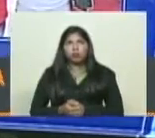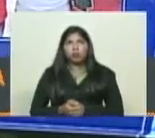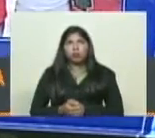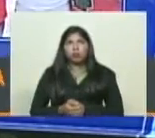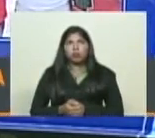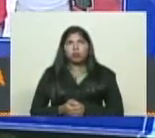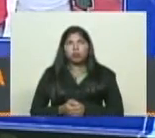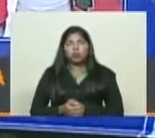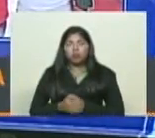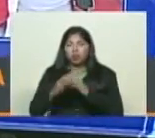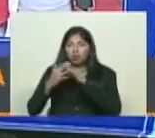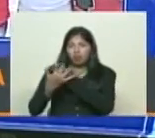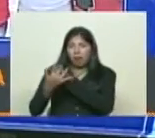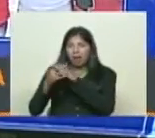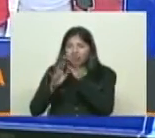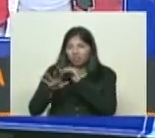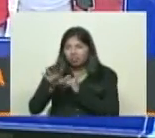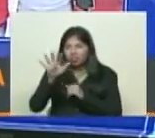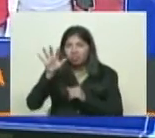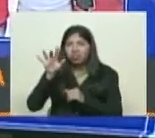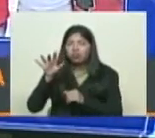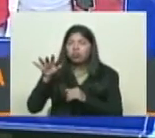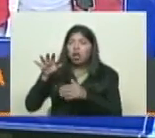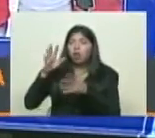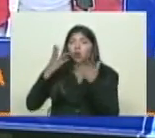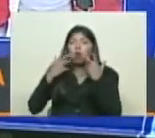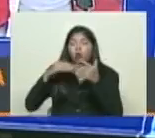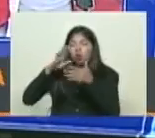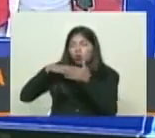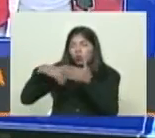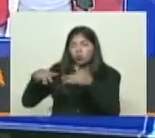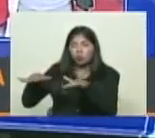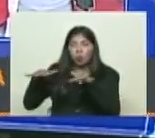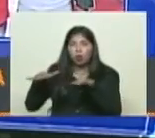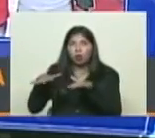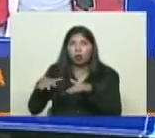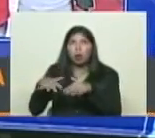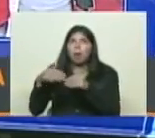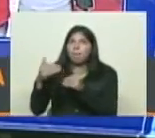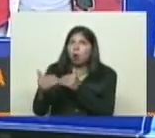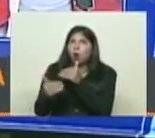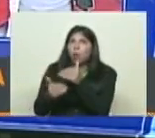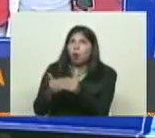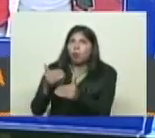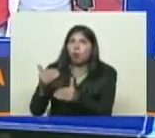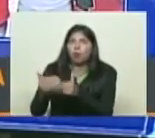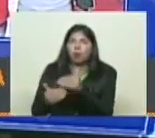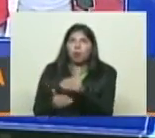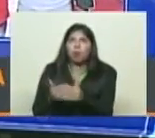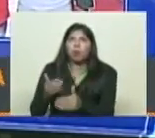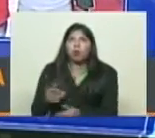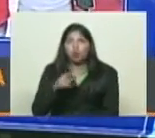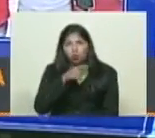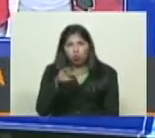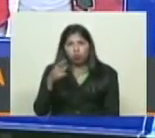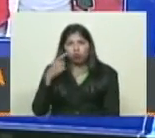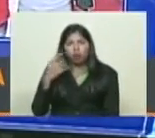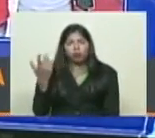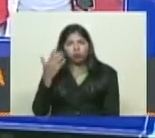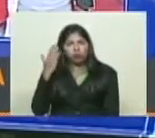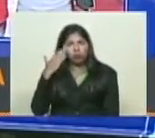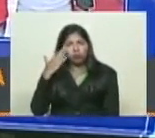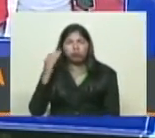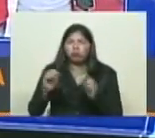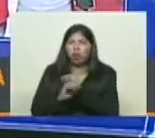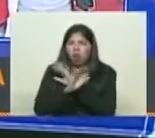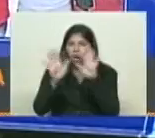integral de los barrios, la misión Barrio Nuevo, Barrio Tricolor, irá llegando paulatinamente. Tengan ustedes que el trabajo que están